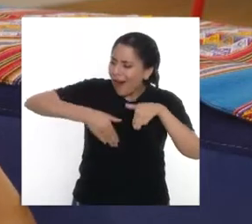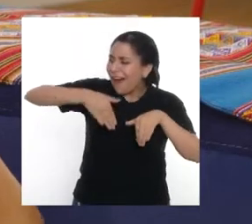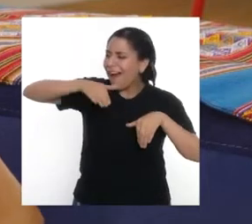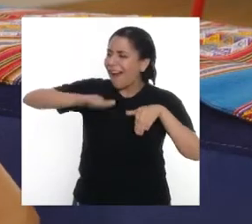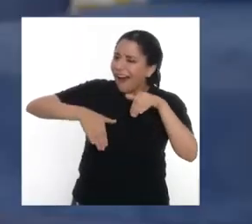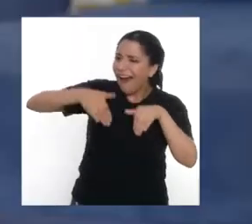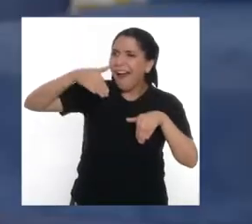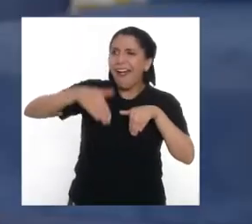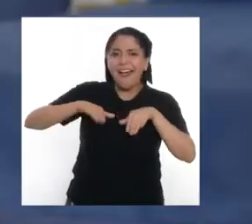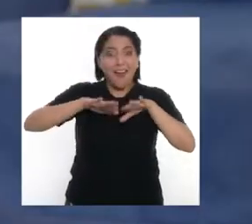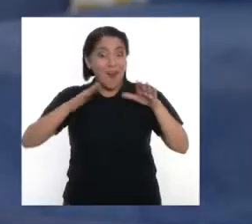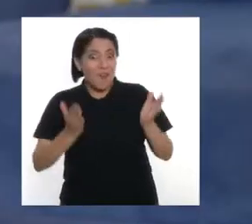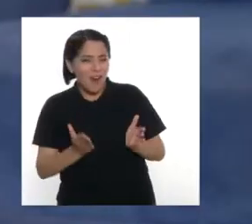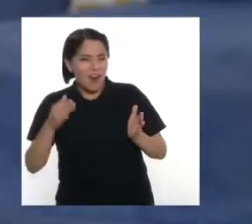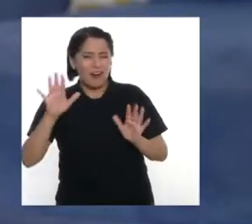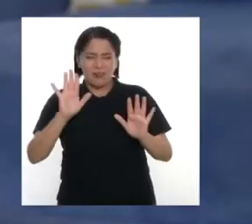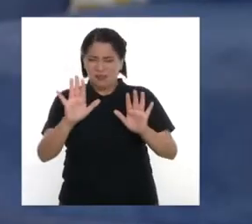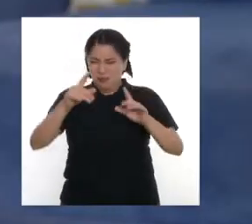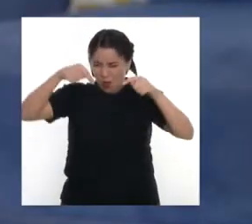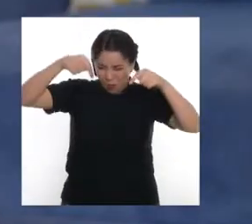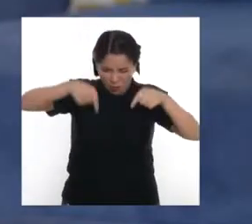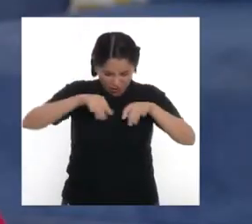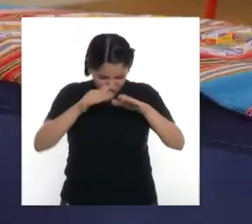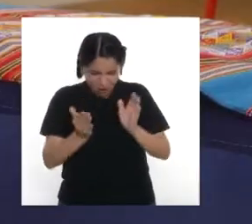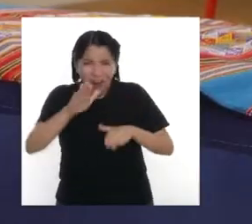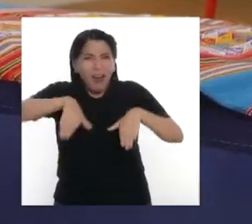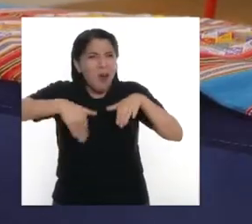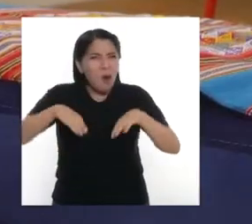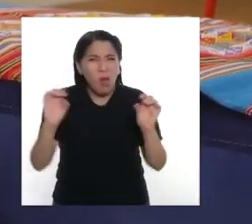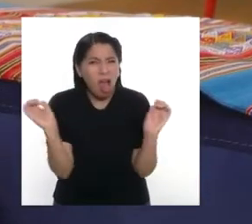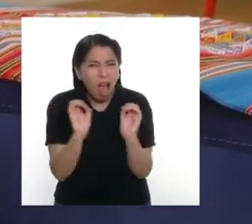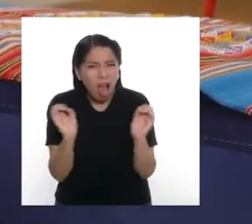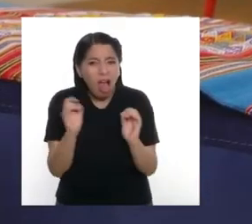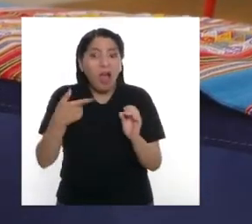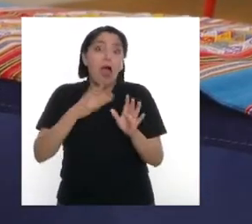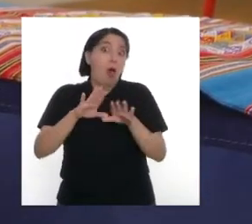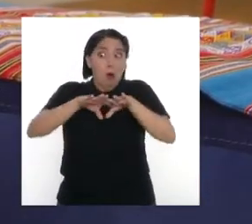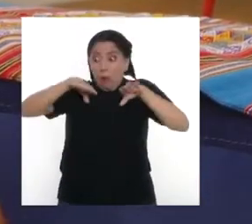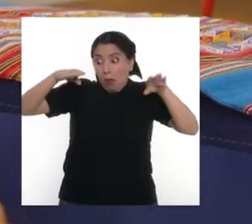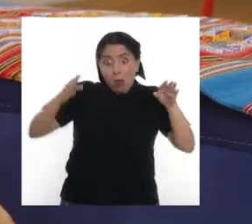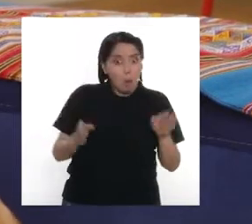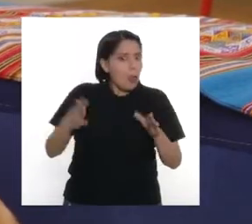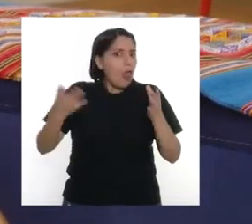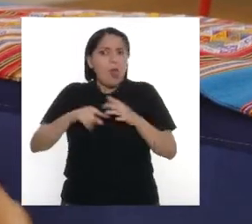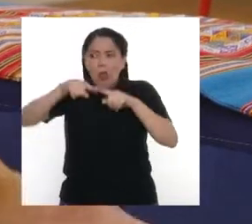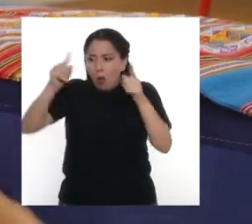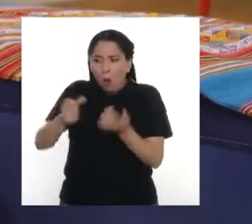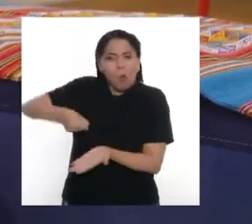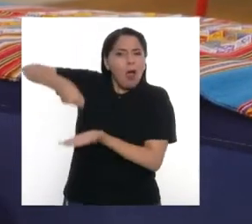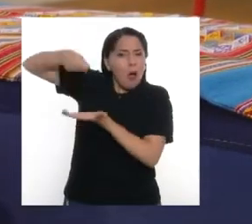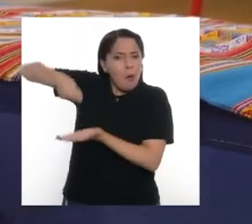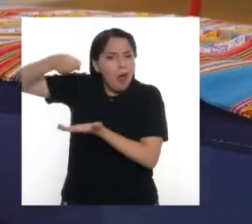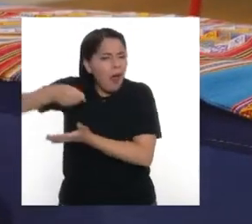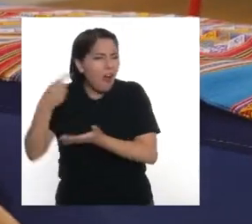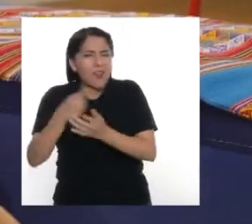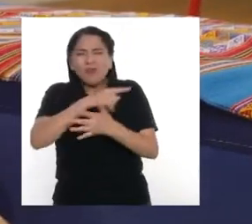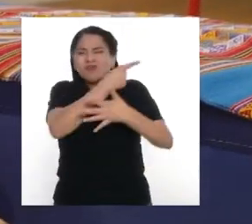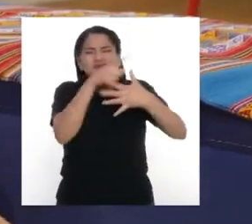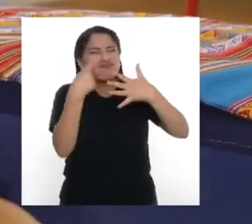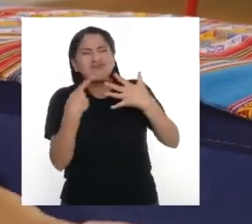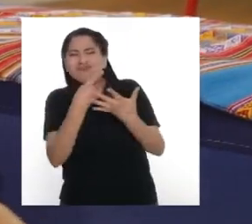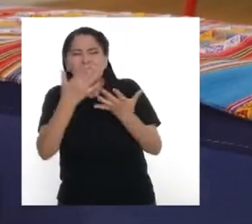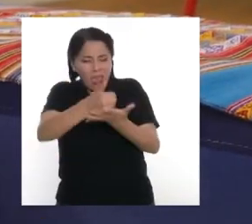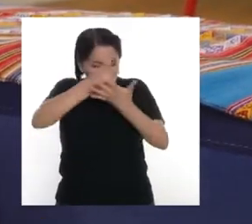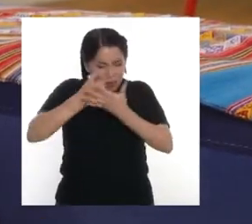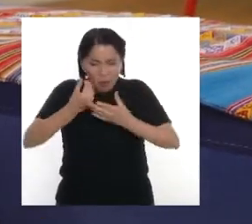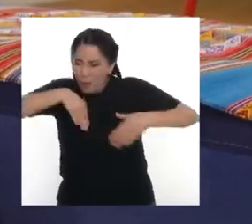hacer su ritmo. Pero no tenemos cajón. Entonces usemos la mesa o un balde o cualquier objeto que nos ayude a